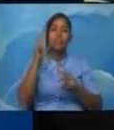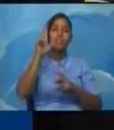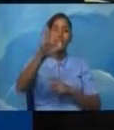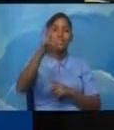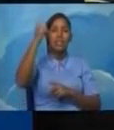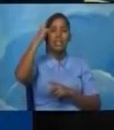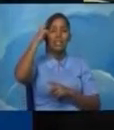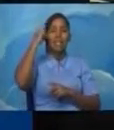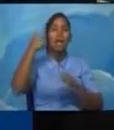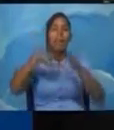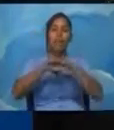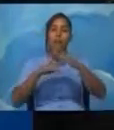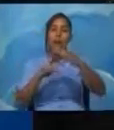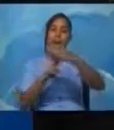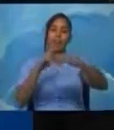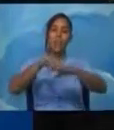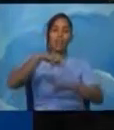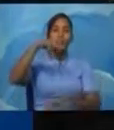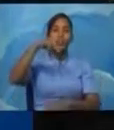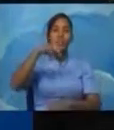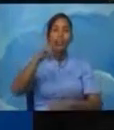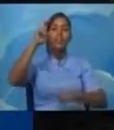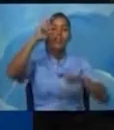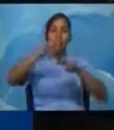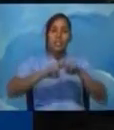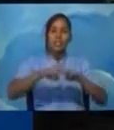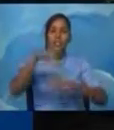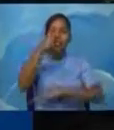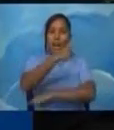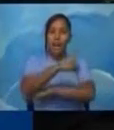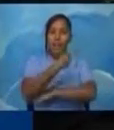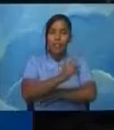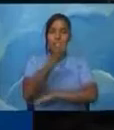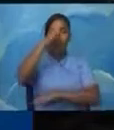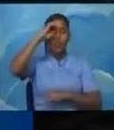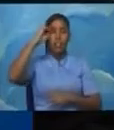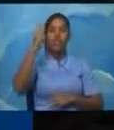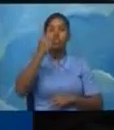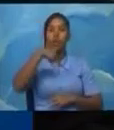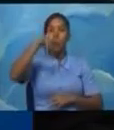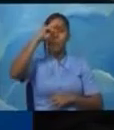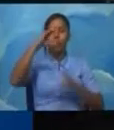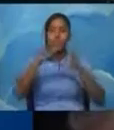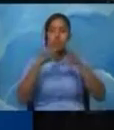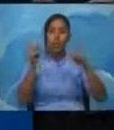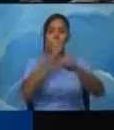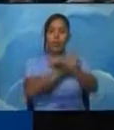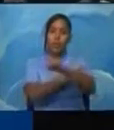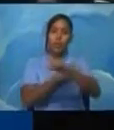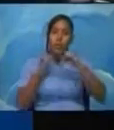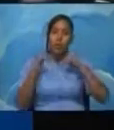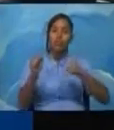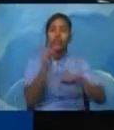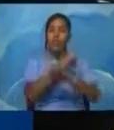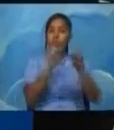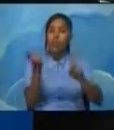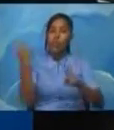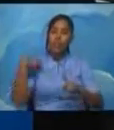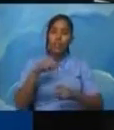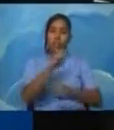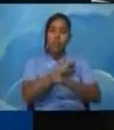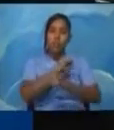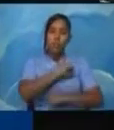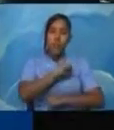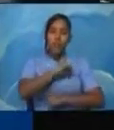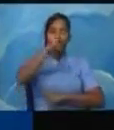día iba a resucitar y iba a estar sentado a la diestra del Dios Padre Todopoderoso. No tengamos miedo. Si Dios